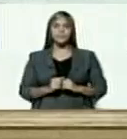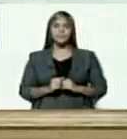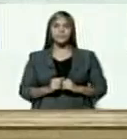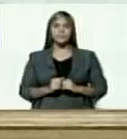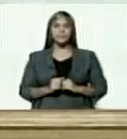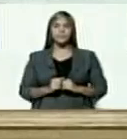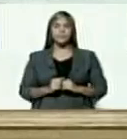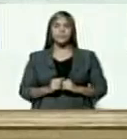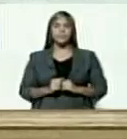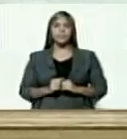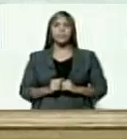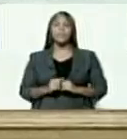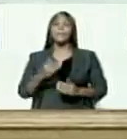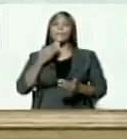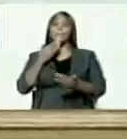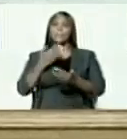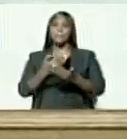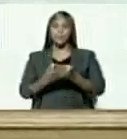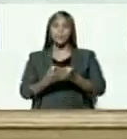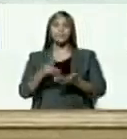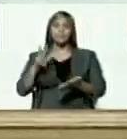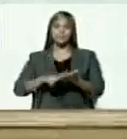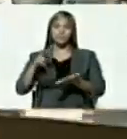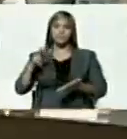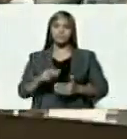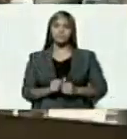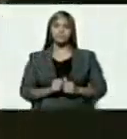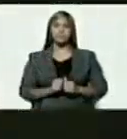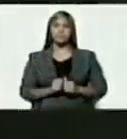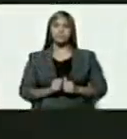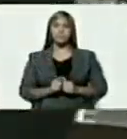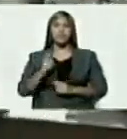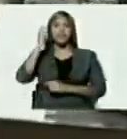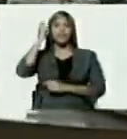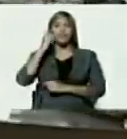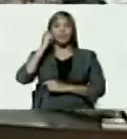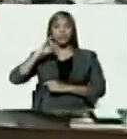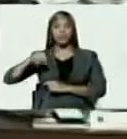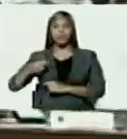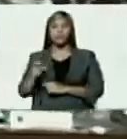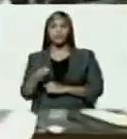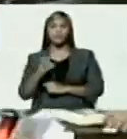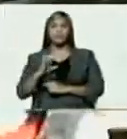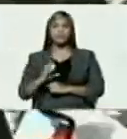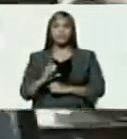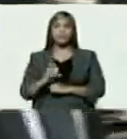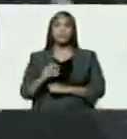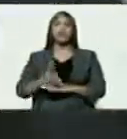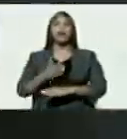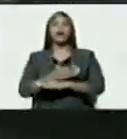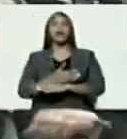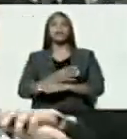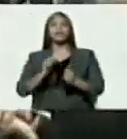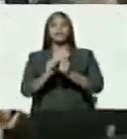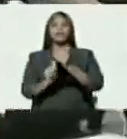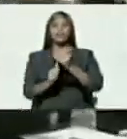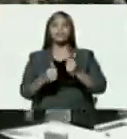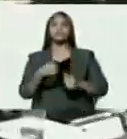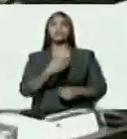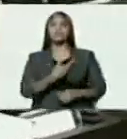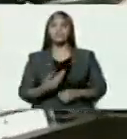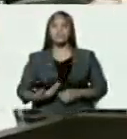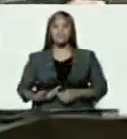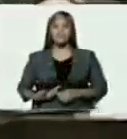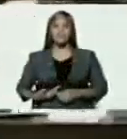Solicita a la tribuna de oradores, se le concede. El diputado José Gregorio Correa fungió como vicepresidente del Comité de